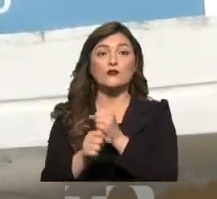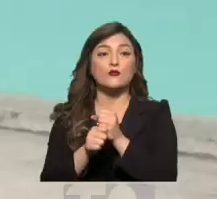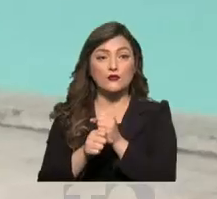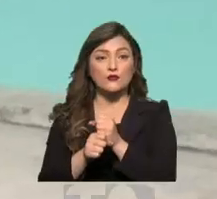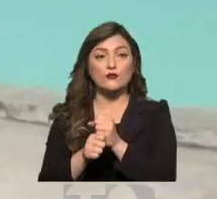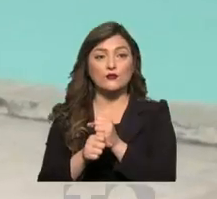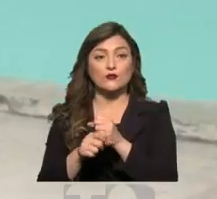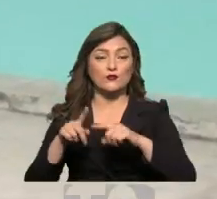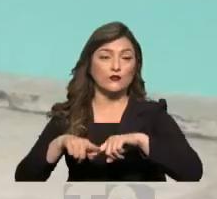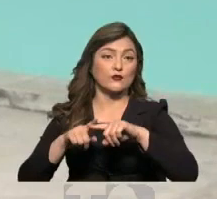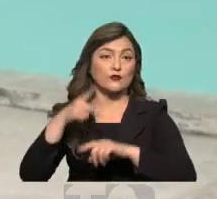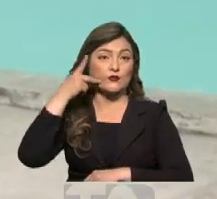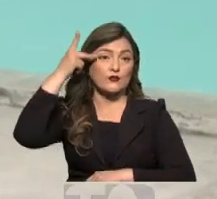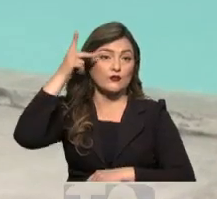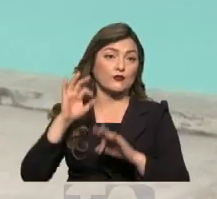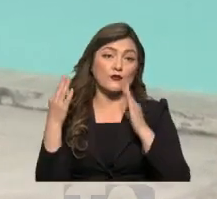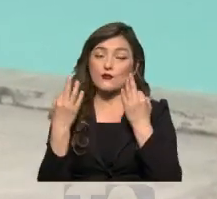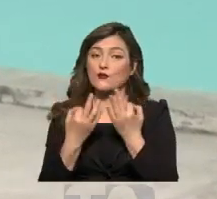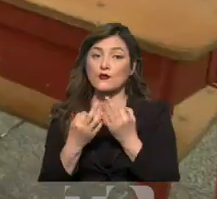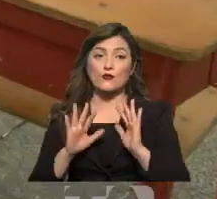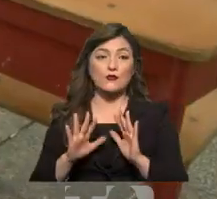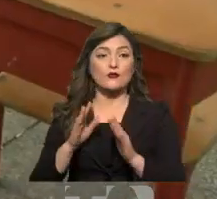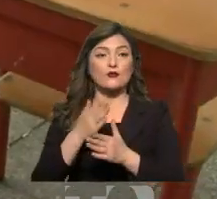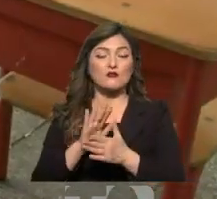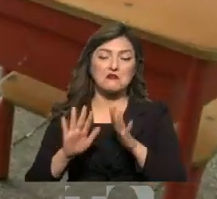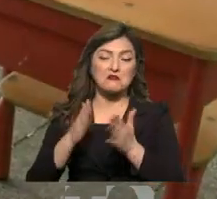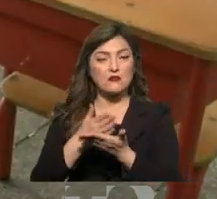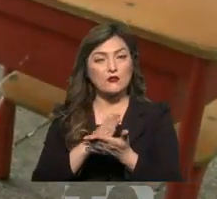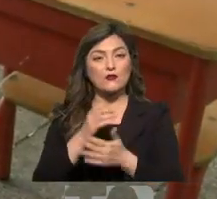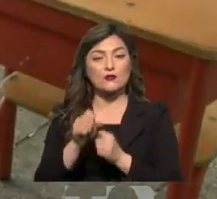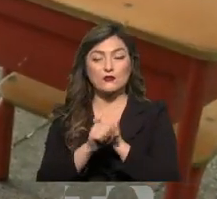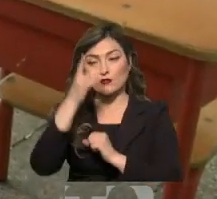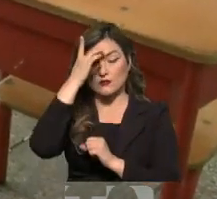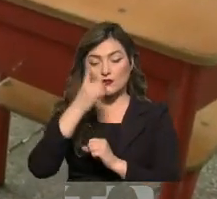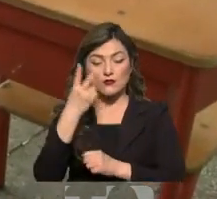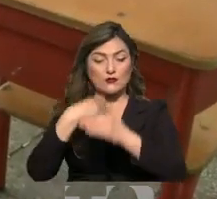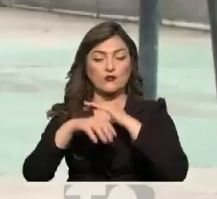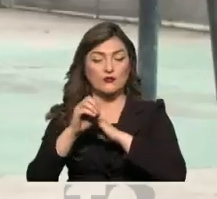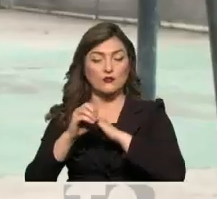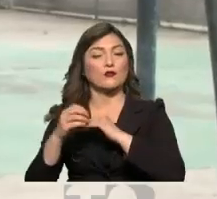lectivo dependerá de los padres de familia que, si a mediados de este año deciden mandar a sus hijos a clases